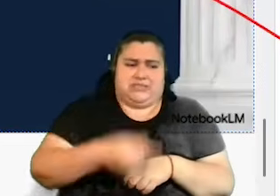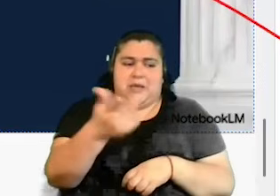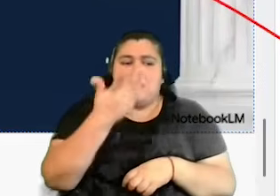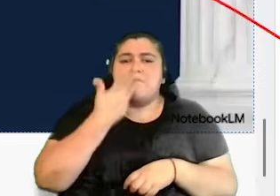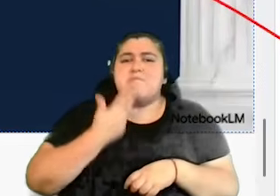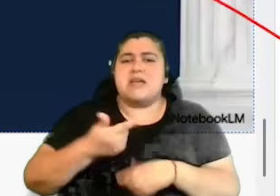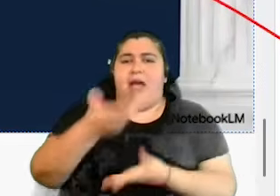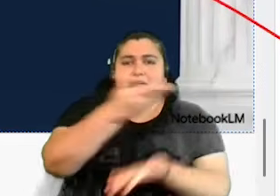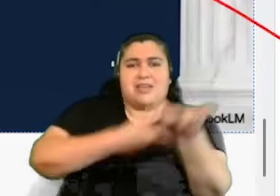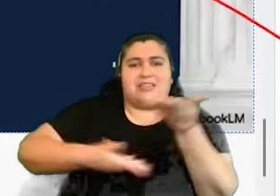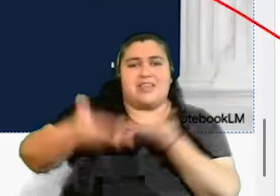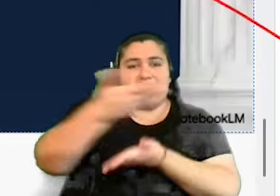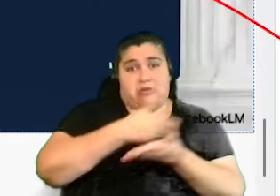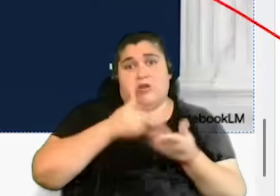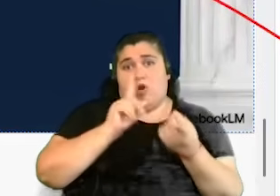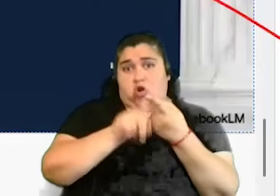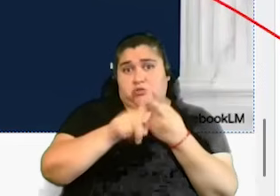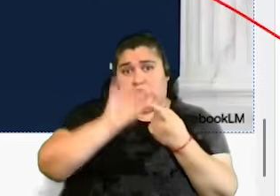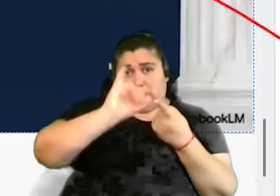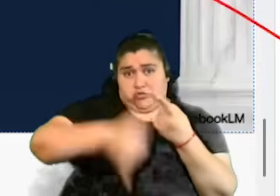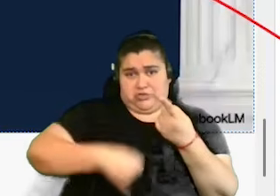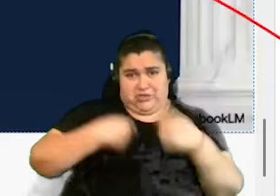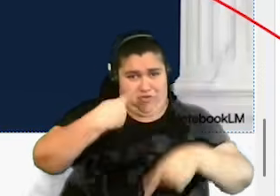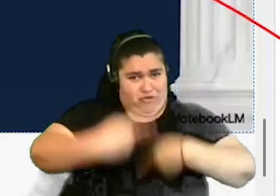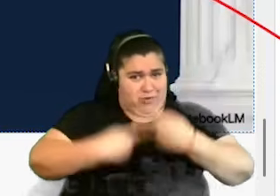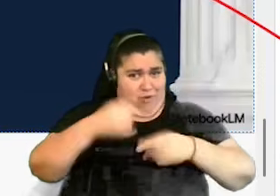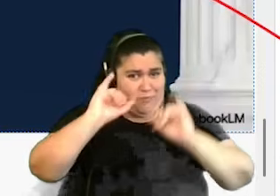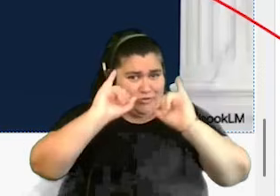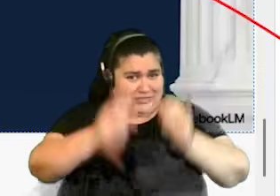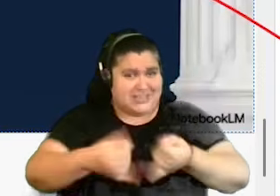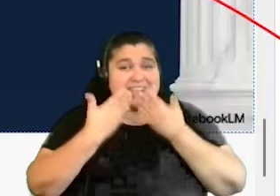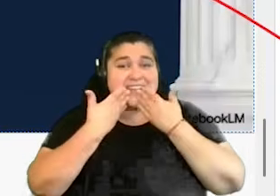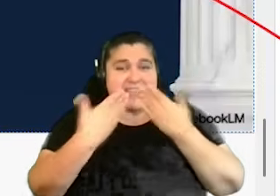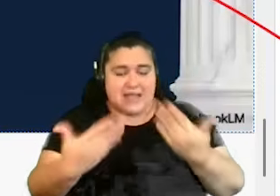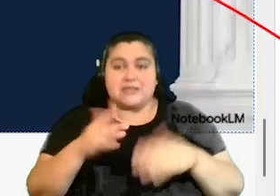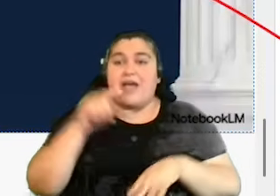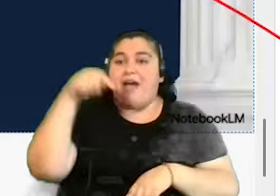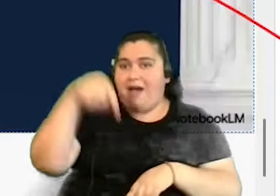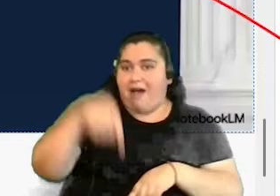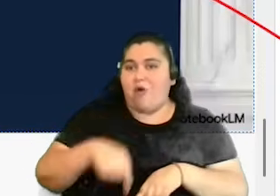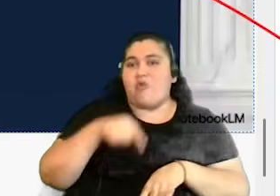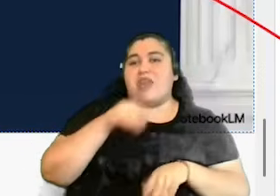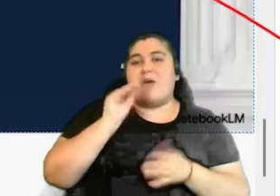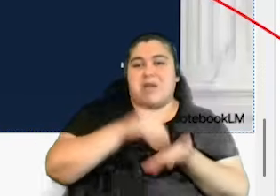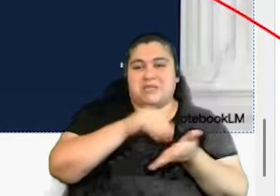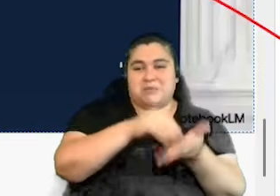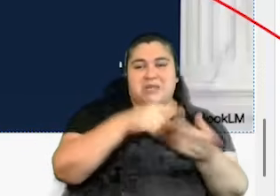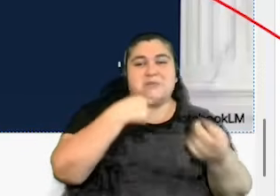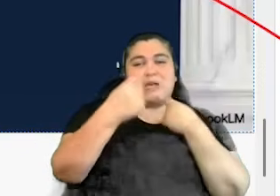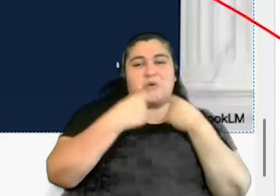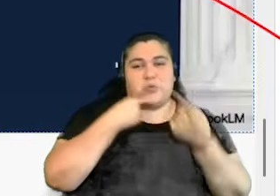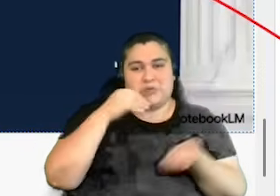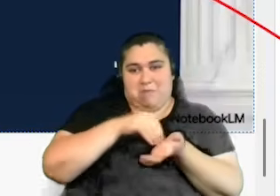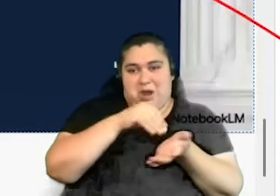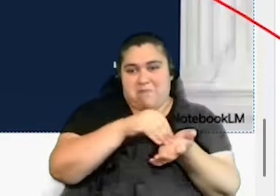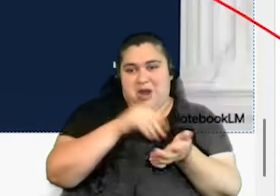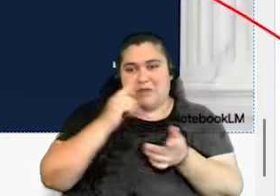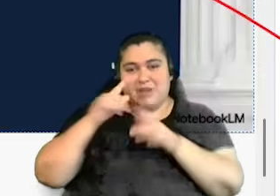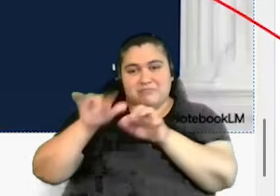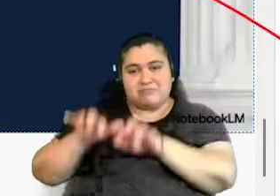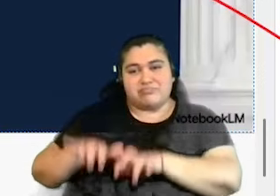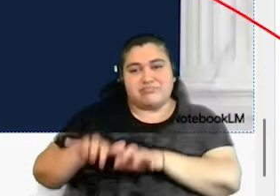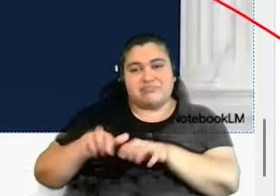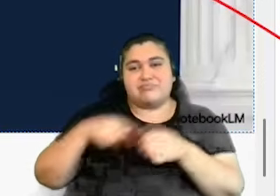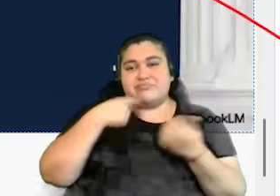intercambio y seguimos en contacto, Daniel, a Sí, señora. disposición y para lo Gracias, que sea. vamos Estela. vamos a seguir No, con otras preguntitas, chicos, por favor, así pueden sí, sí, todos seguimos